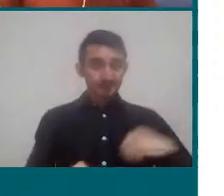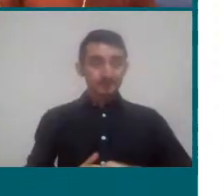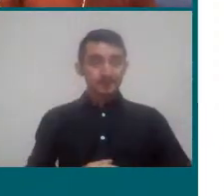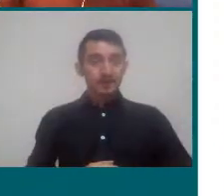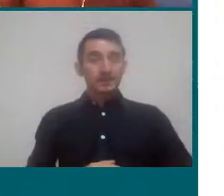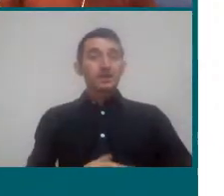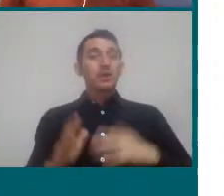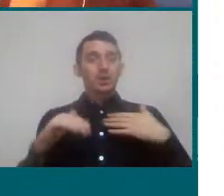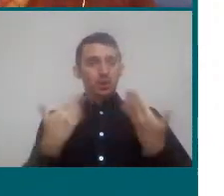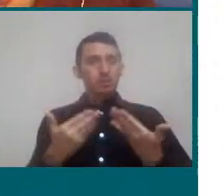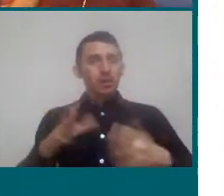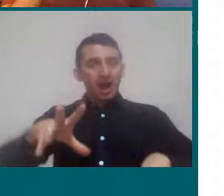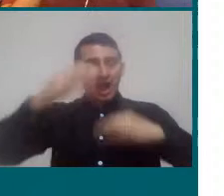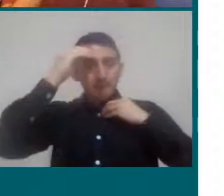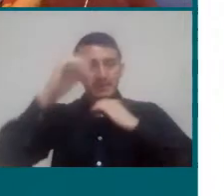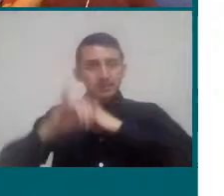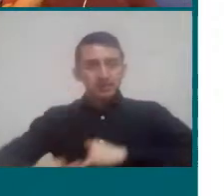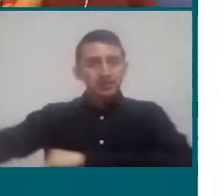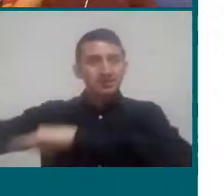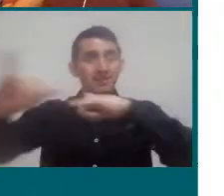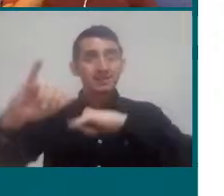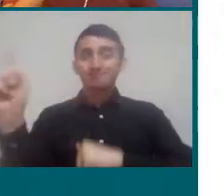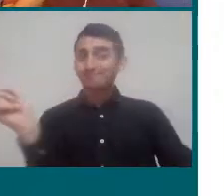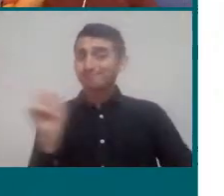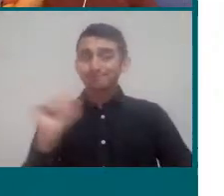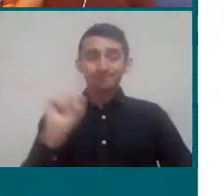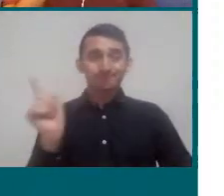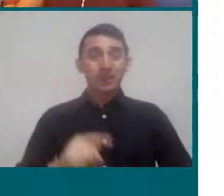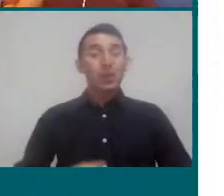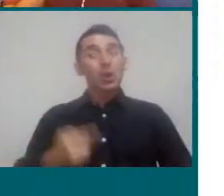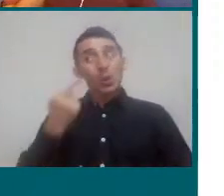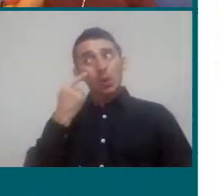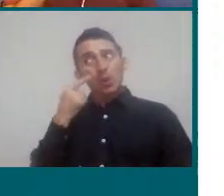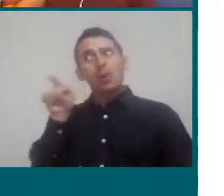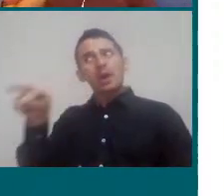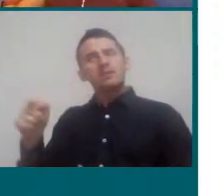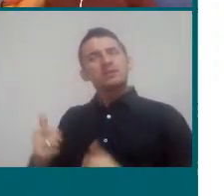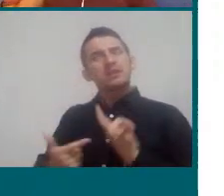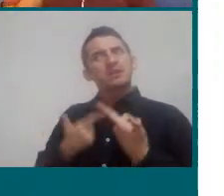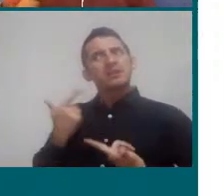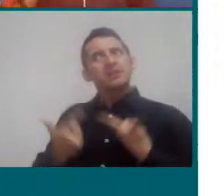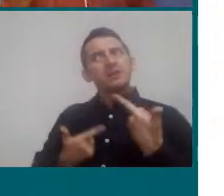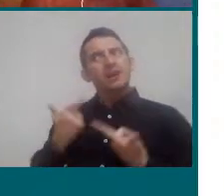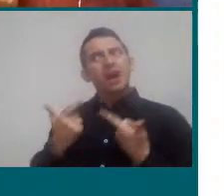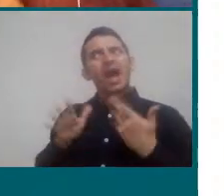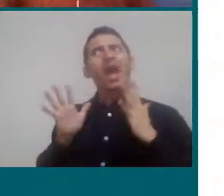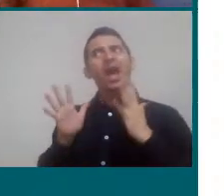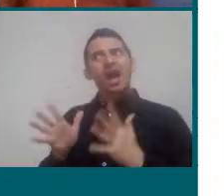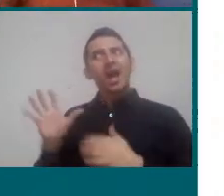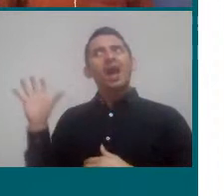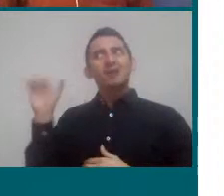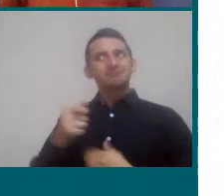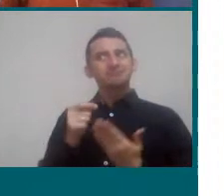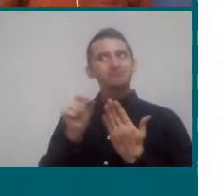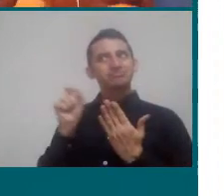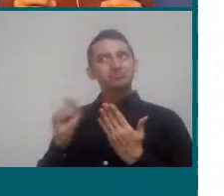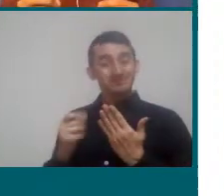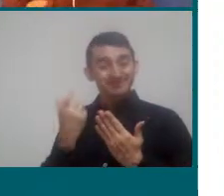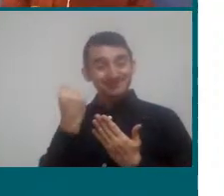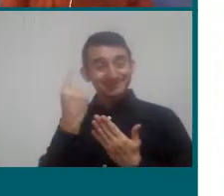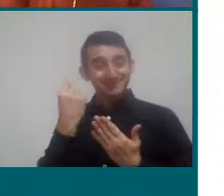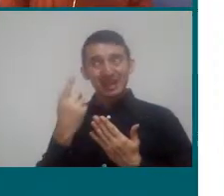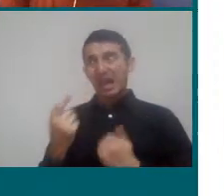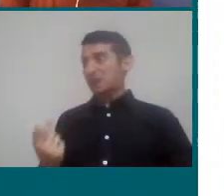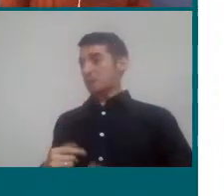todos aprendemos igual y rendimos igual y que hay que valorar lo que se hace y no lo que falta. Claro, eso es.